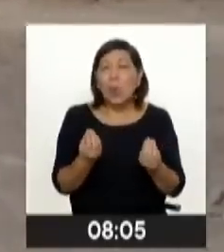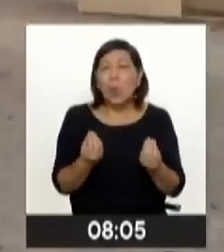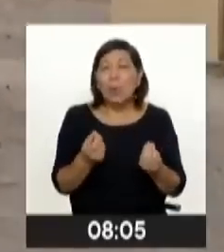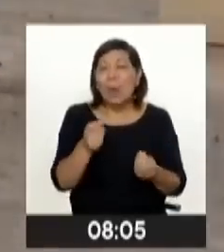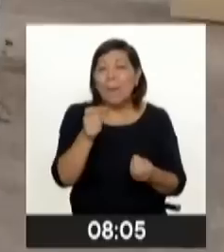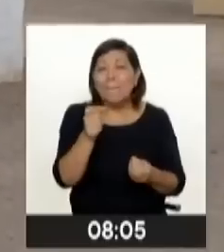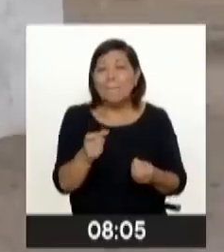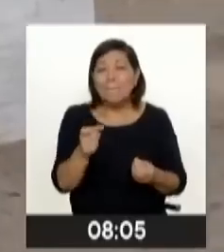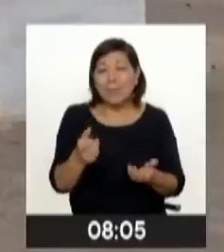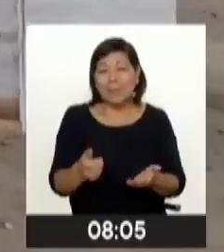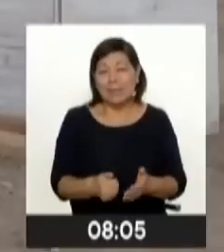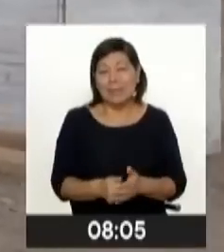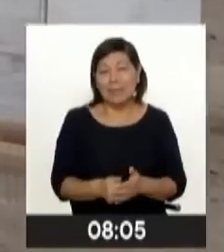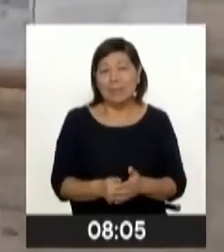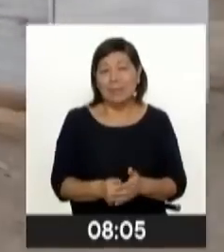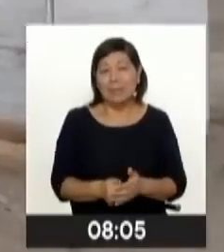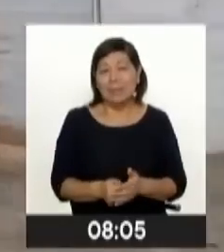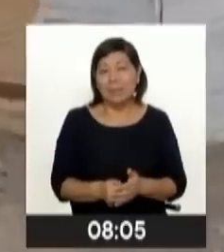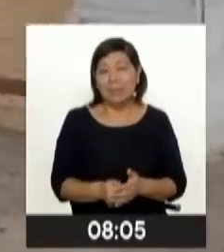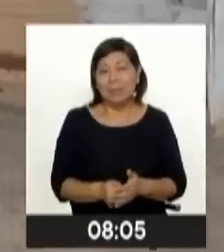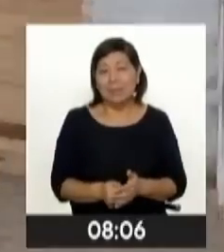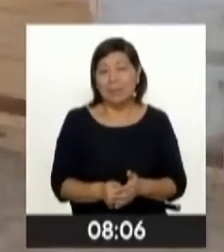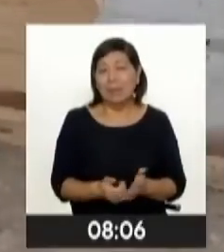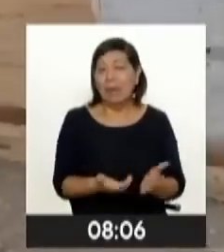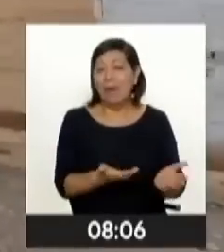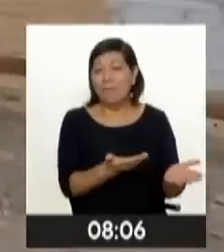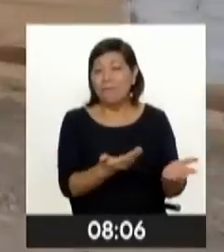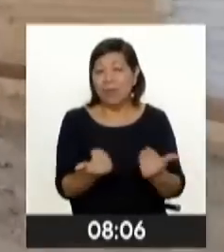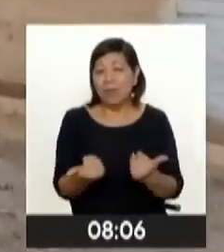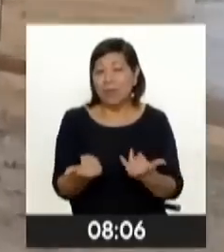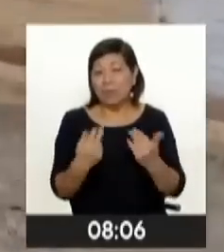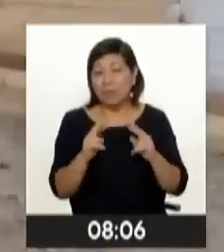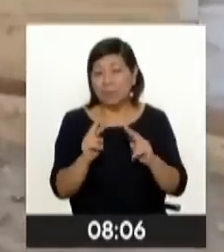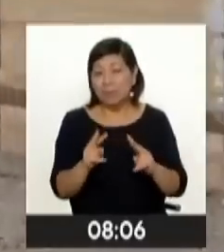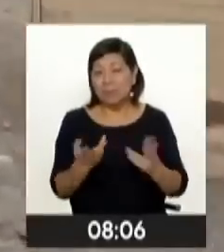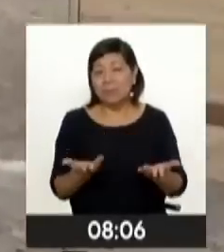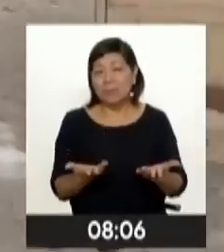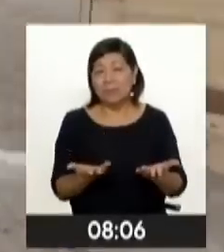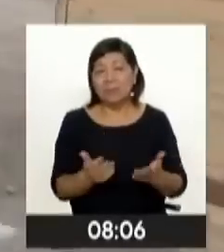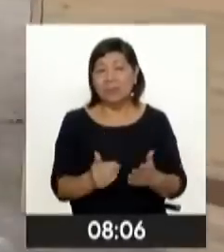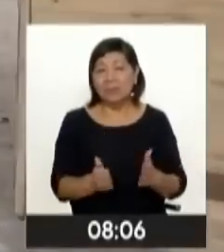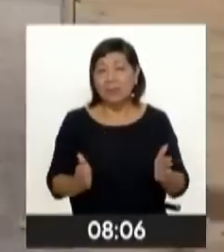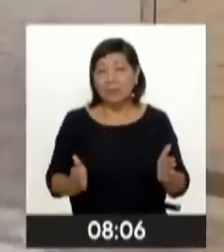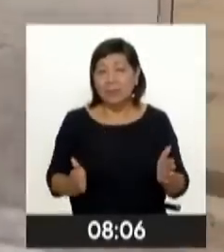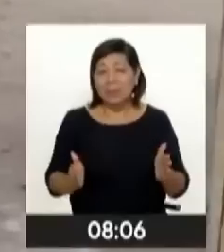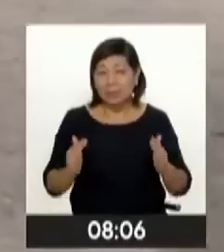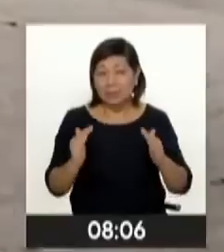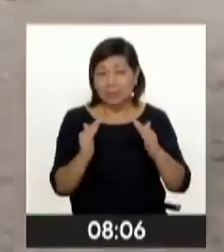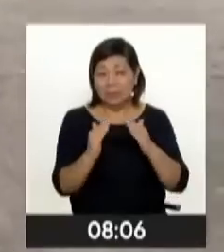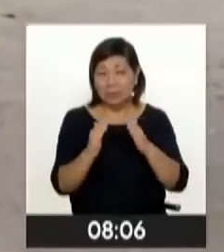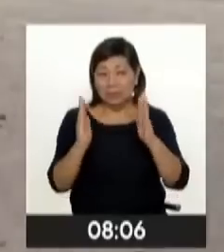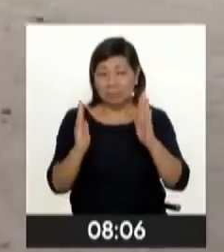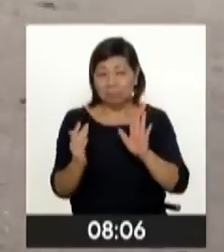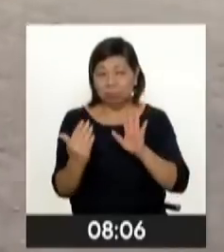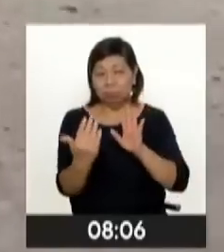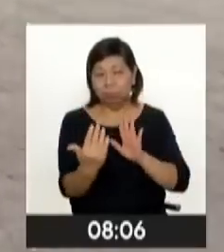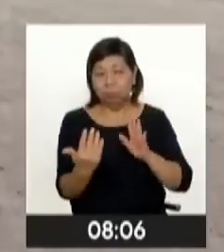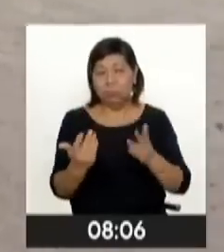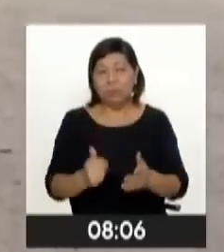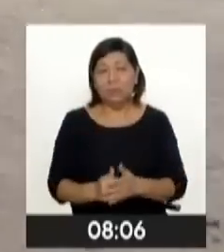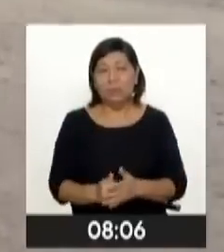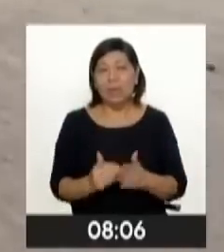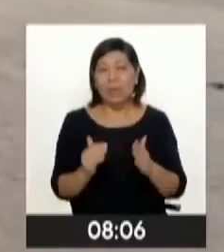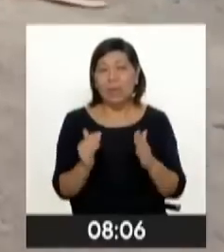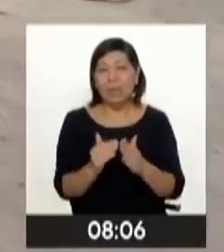cuántas personas finalmente estarían siendo desalojadas. Vemos esta suerte de casetas, módulos